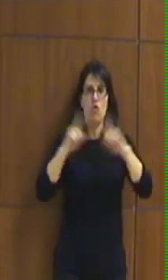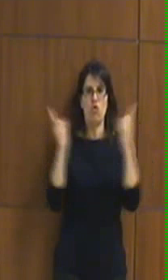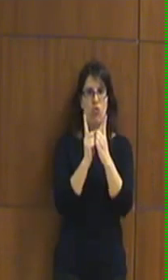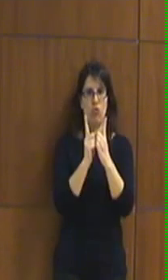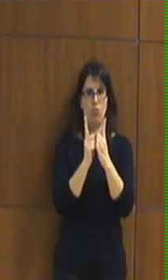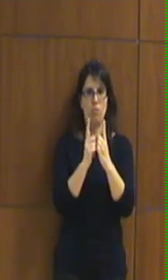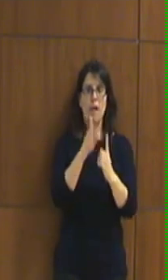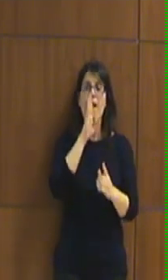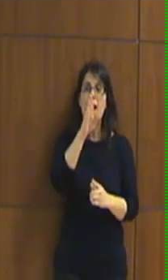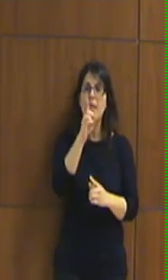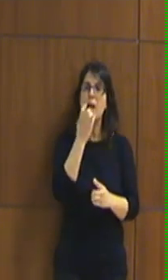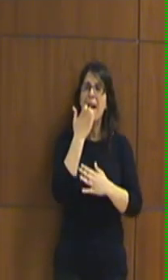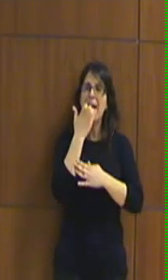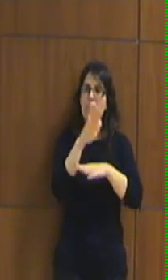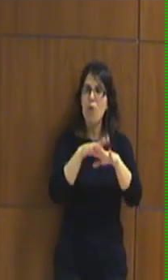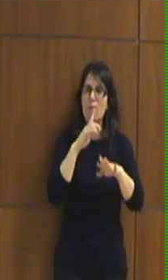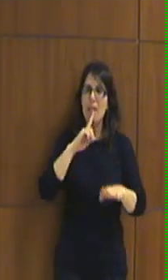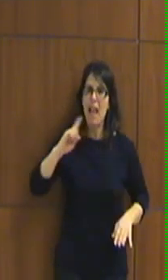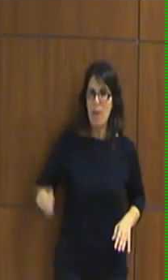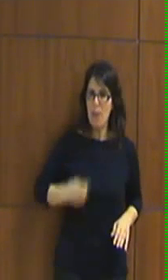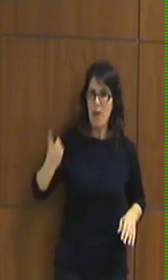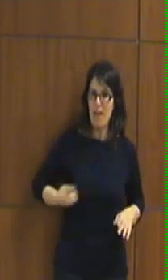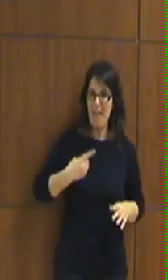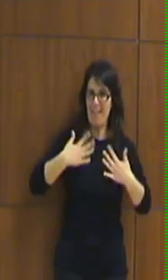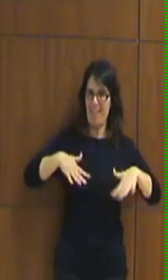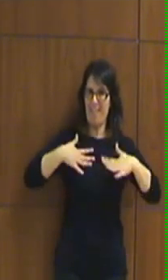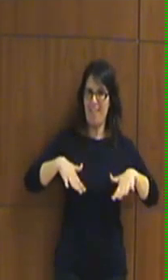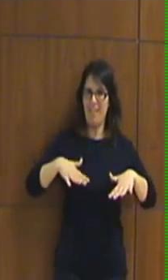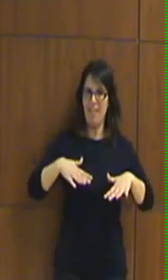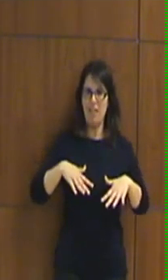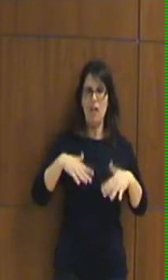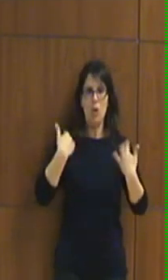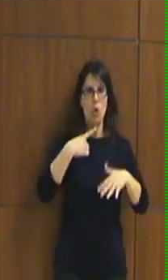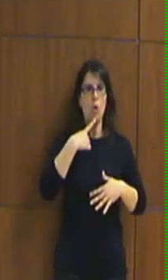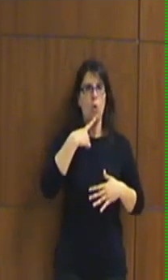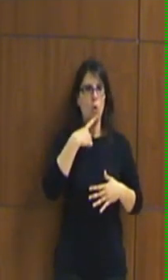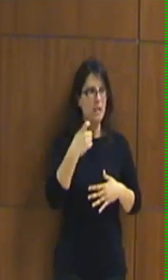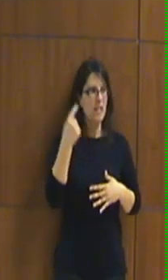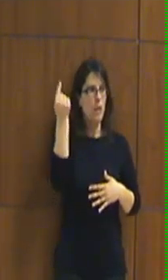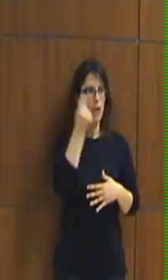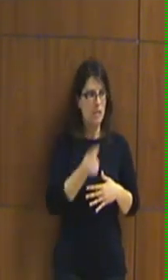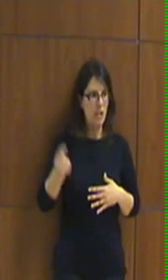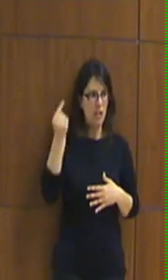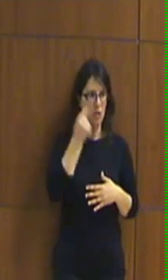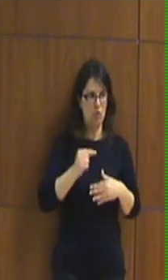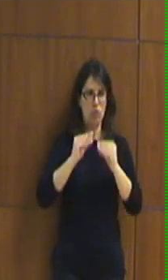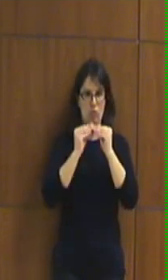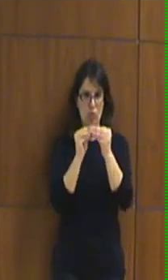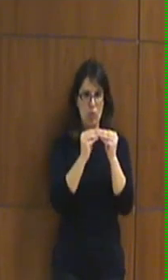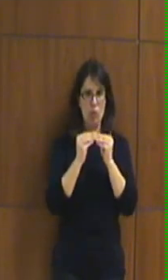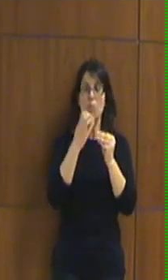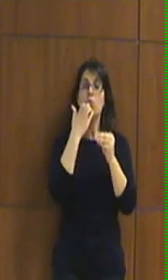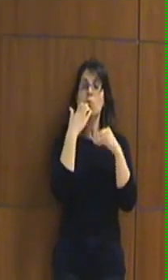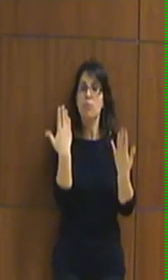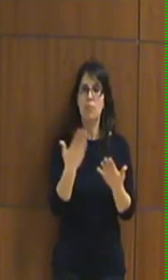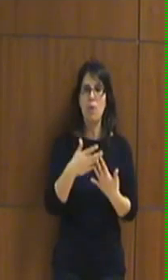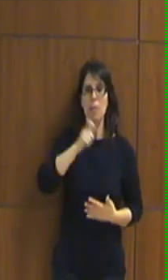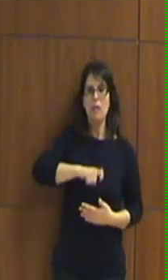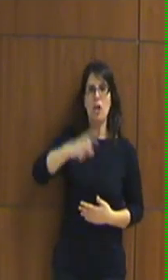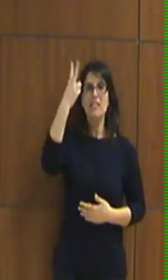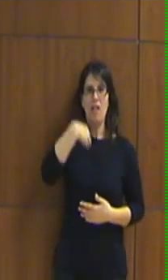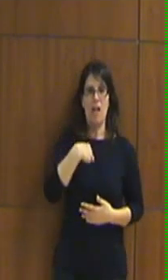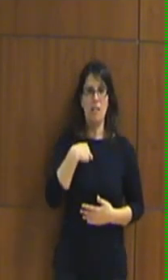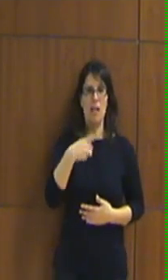de la lavadora, que te cuesta diseñarla completa. Y, por ejemplo, pues, que a las personas ciegas, pues aquello hable y